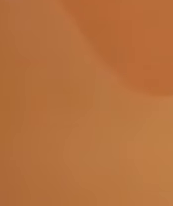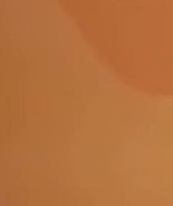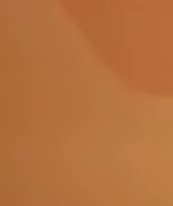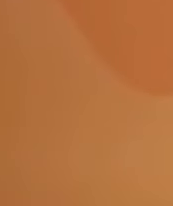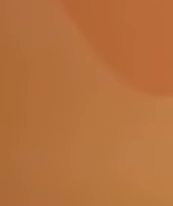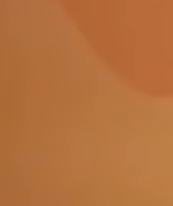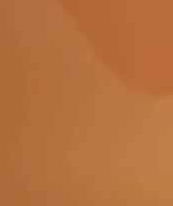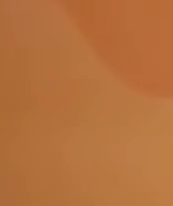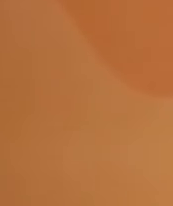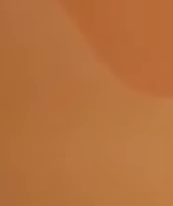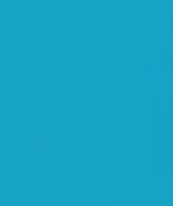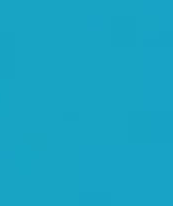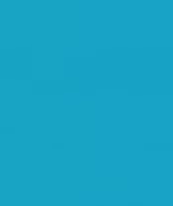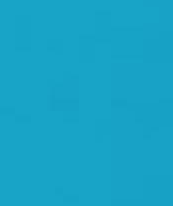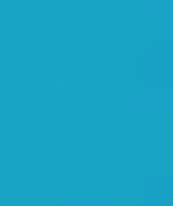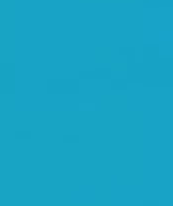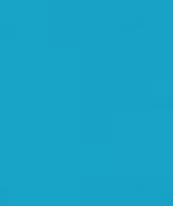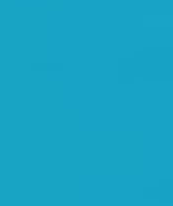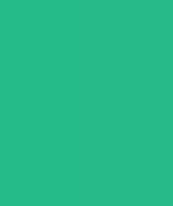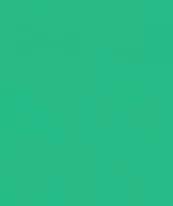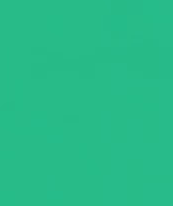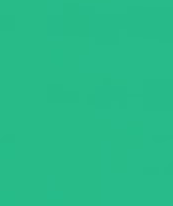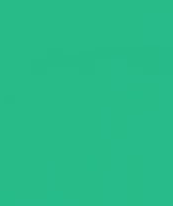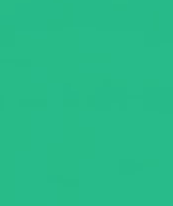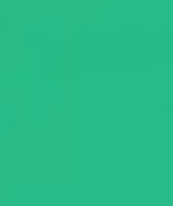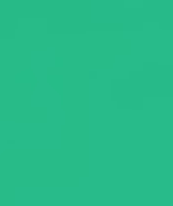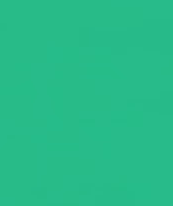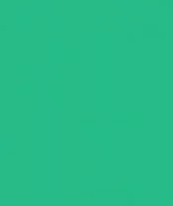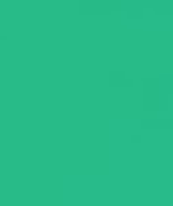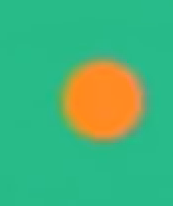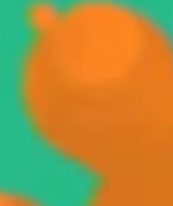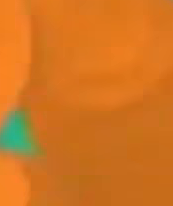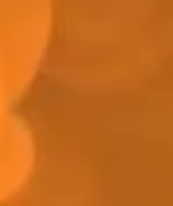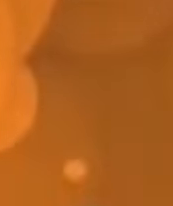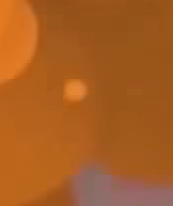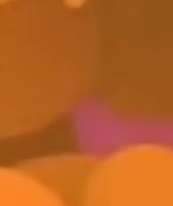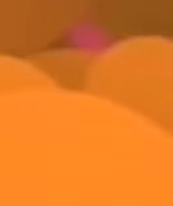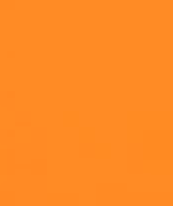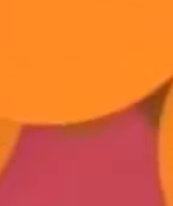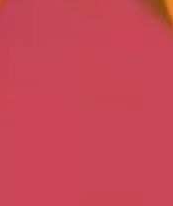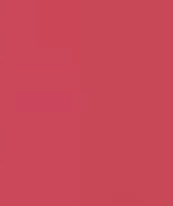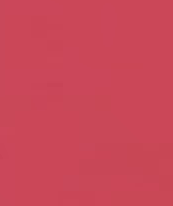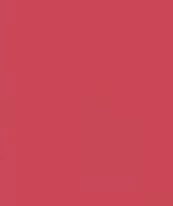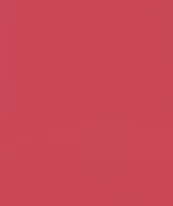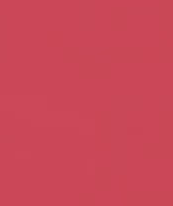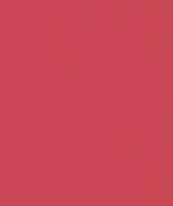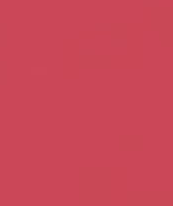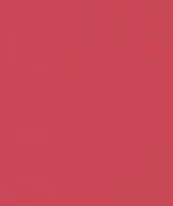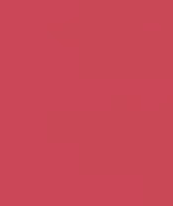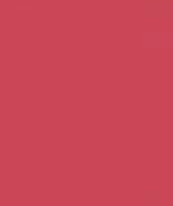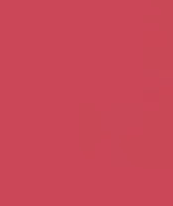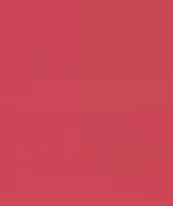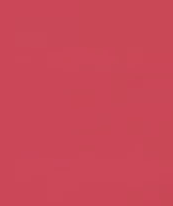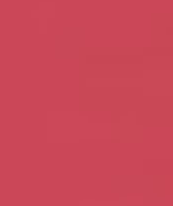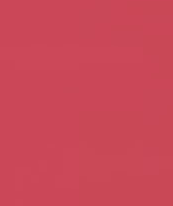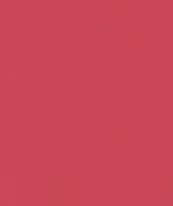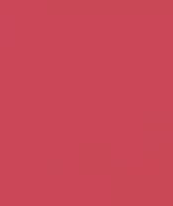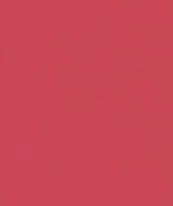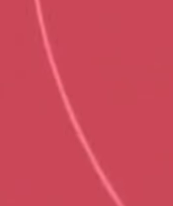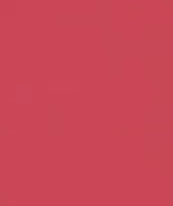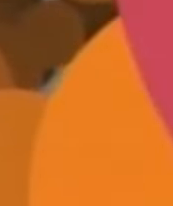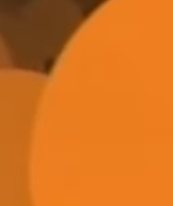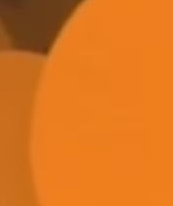un plan Full Hogar y recibe 2 meses gratis. Estás viendo las